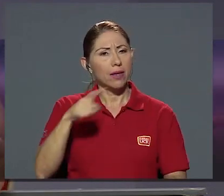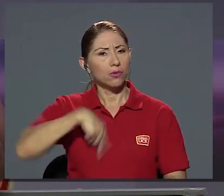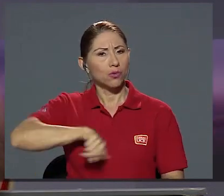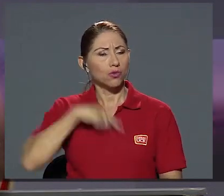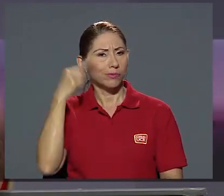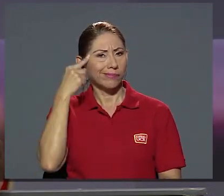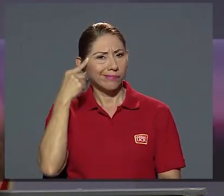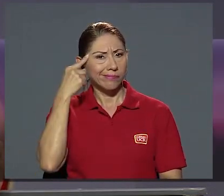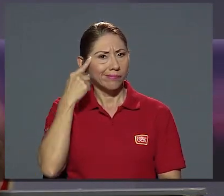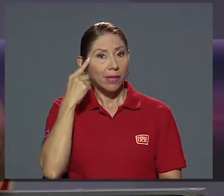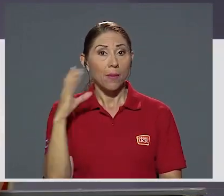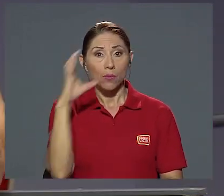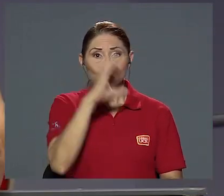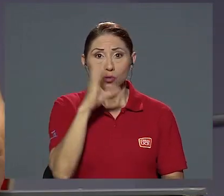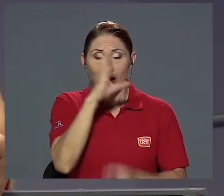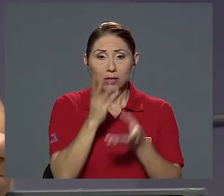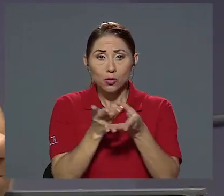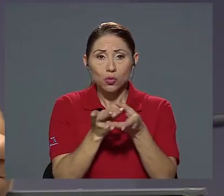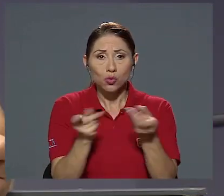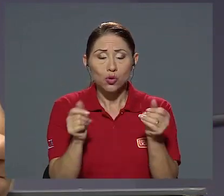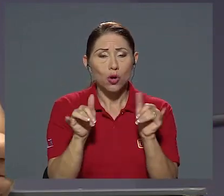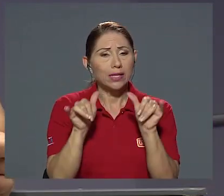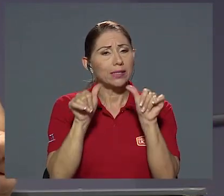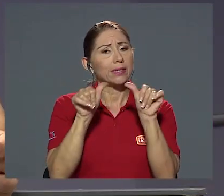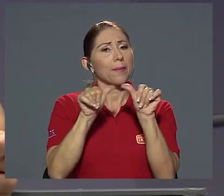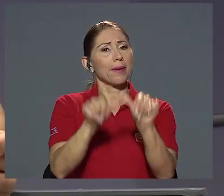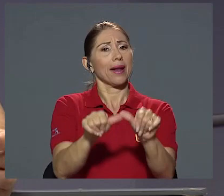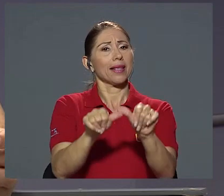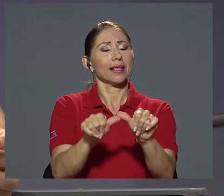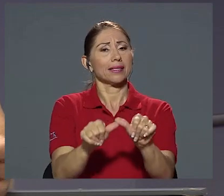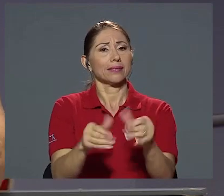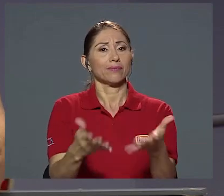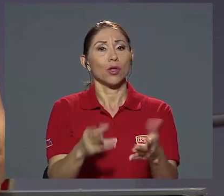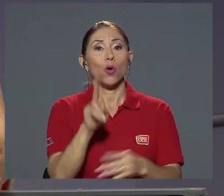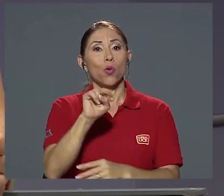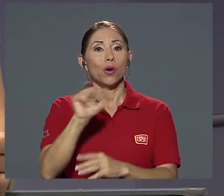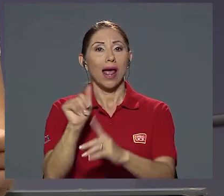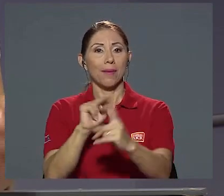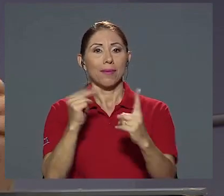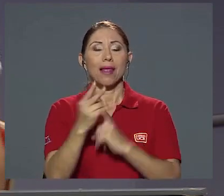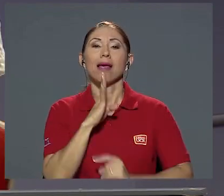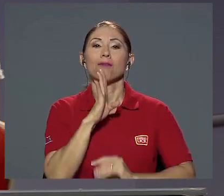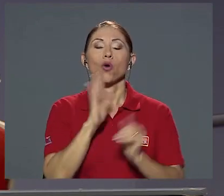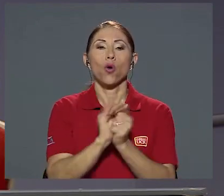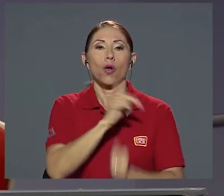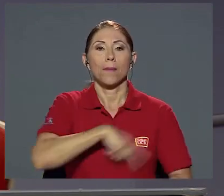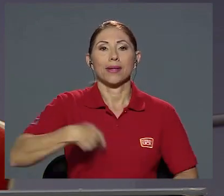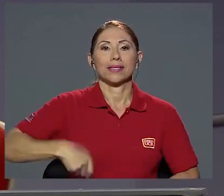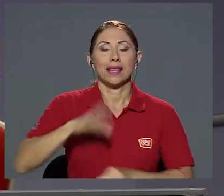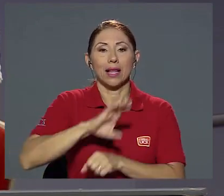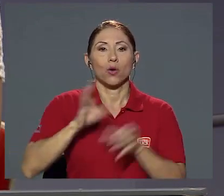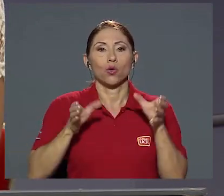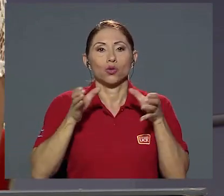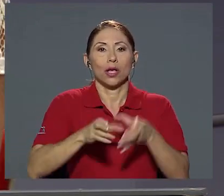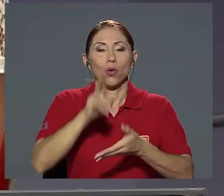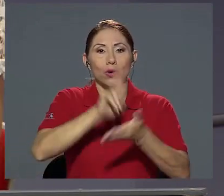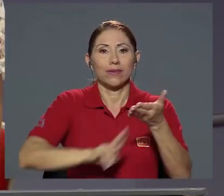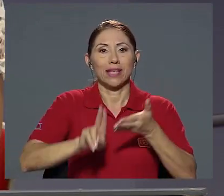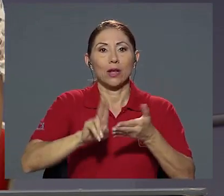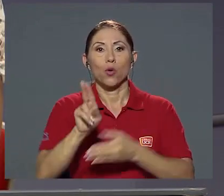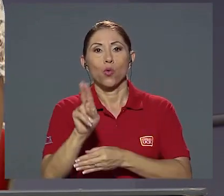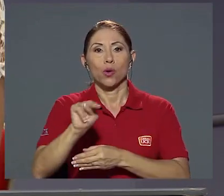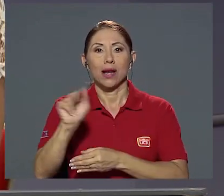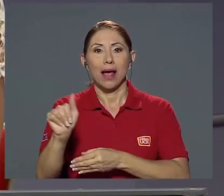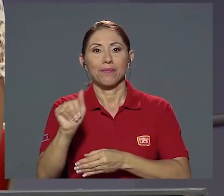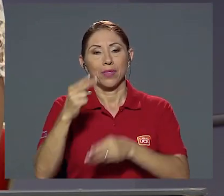reflexionar en aras de buscar soluciones permanentes a la situación de Centroamérica. Al respecto, Una Mirada conversó con el presidente del Consejo Universitario de la